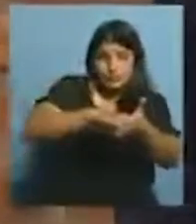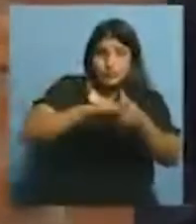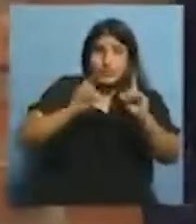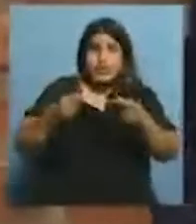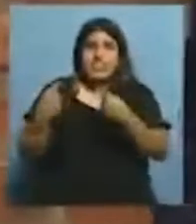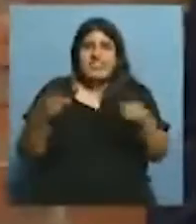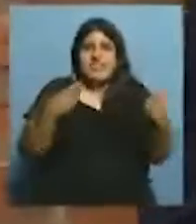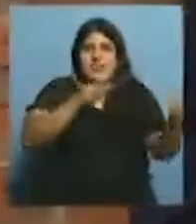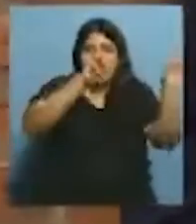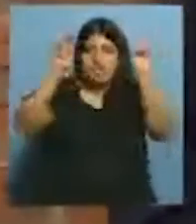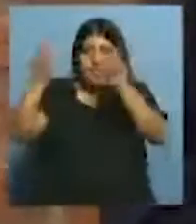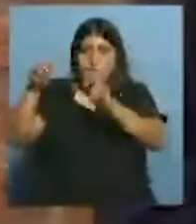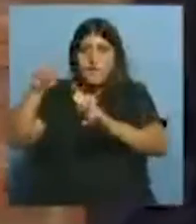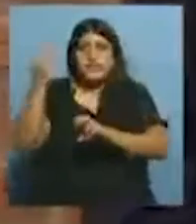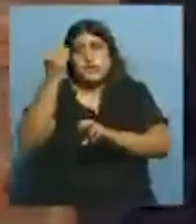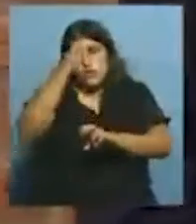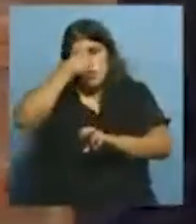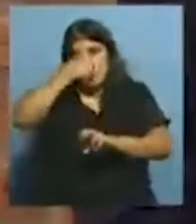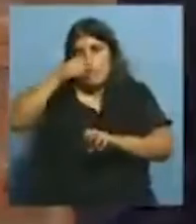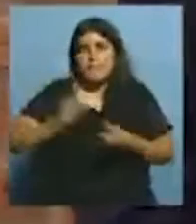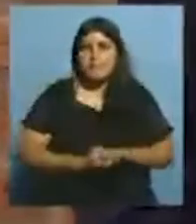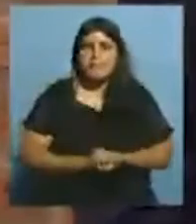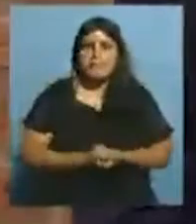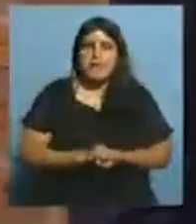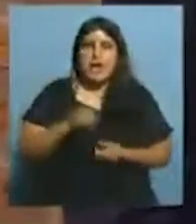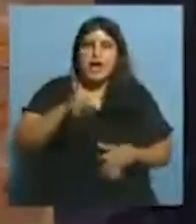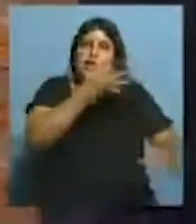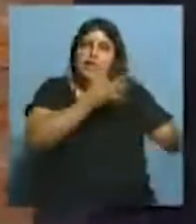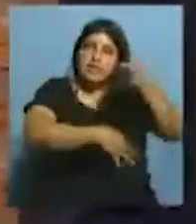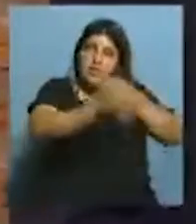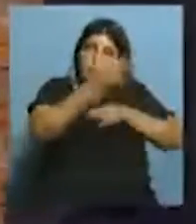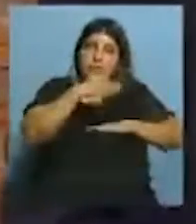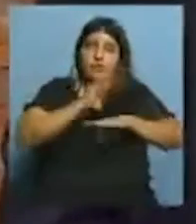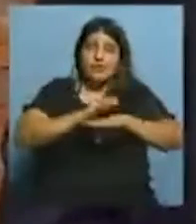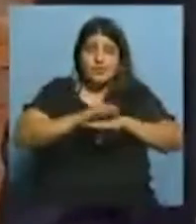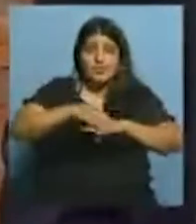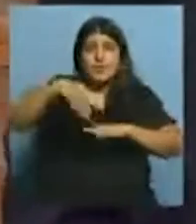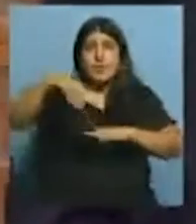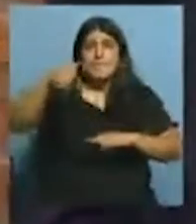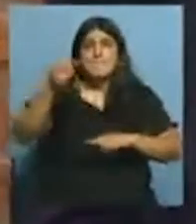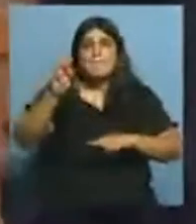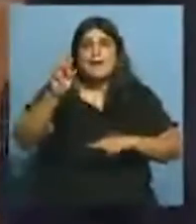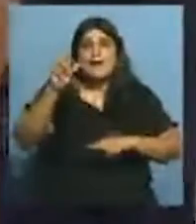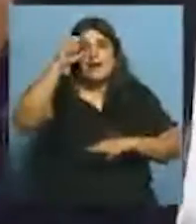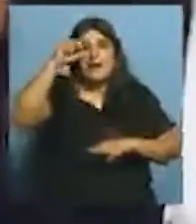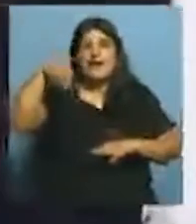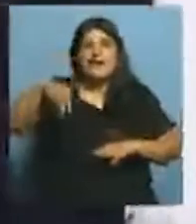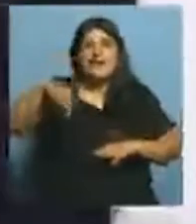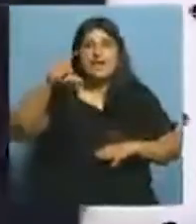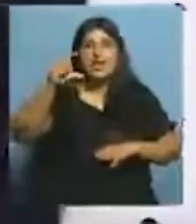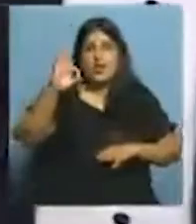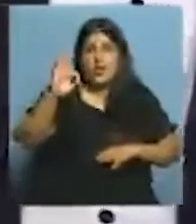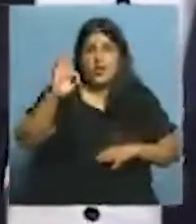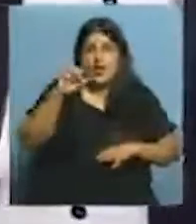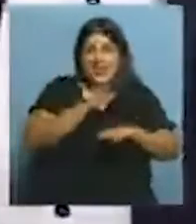estos protagonistas, sobre todo que manejaban automóviles. Por eso estamos dialogando en estos momentos con Alejandro Marenco de Seguridad Vial, porque hubo